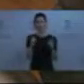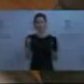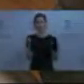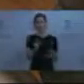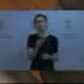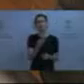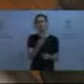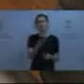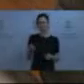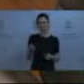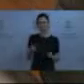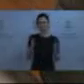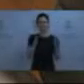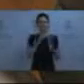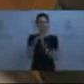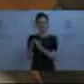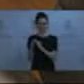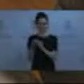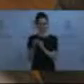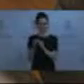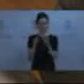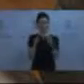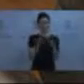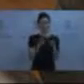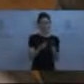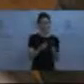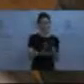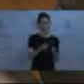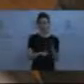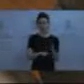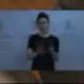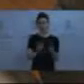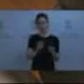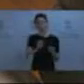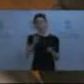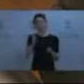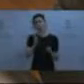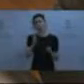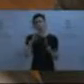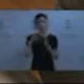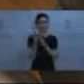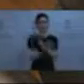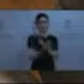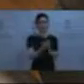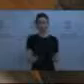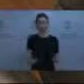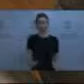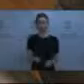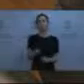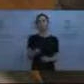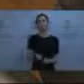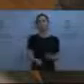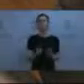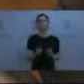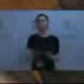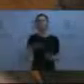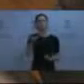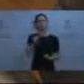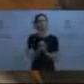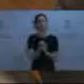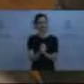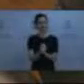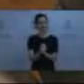400 viviendas, entre nuevas y viviendas que quedan desocupadas. También estamos haciendo un importante trabajo